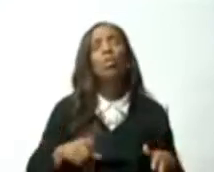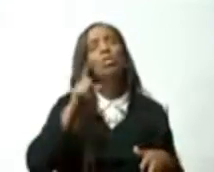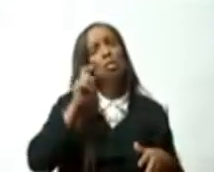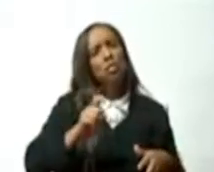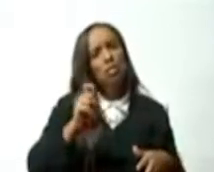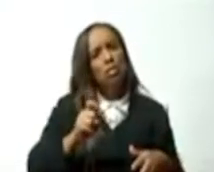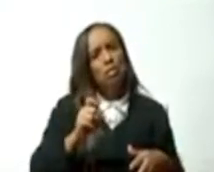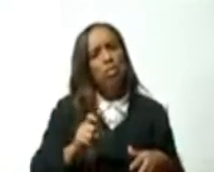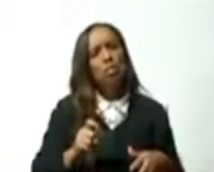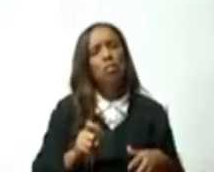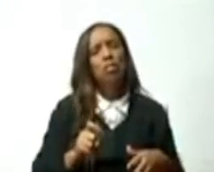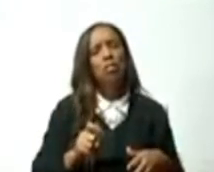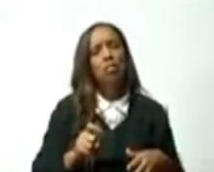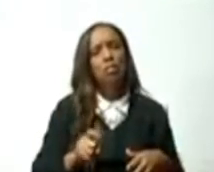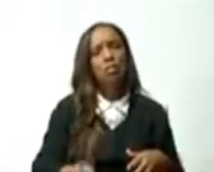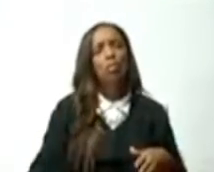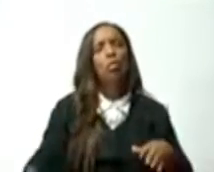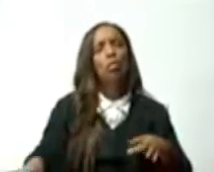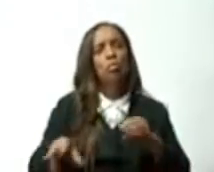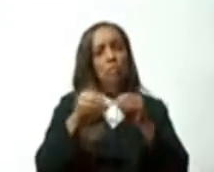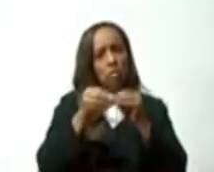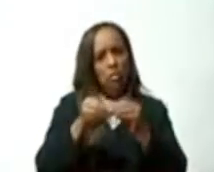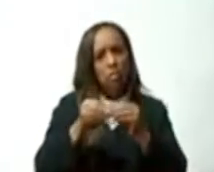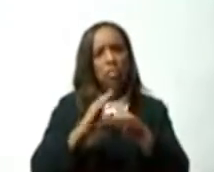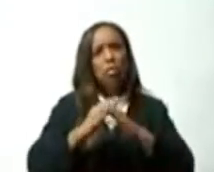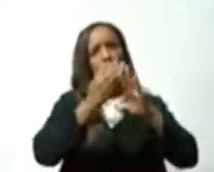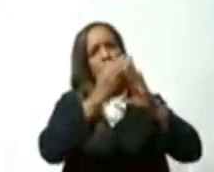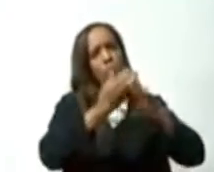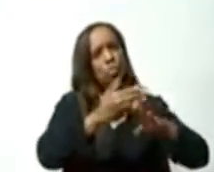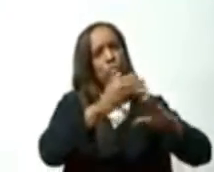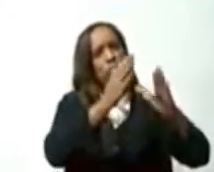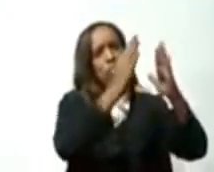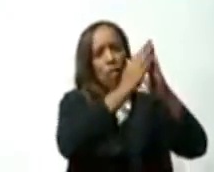resoluciones y esperamos el voto positivo de los diputados. Muchas gracias. Muchas gracias, Nicolás López.